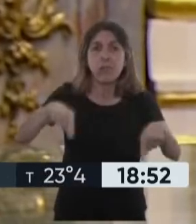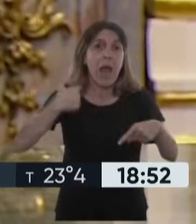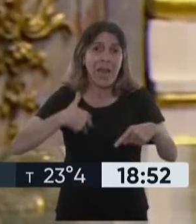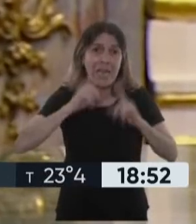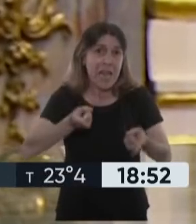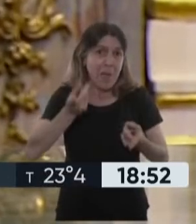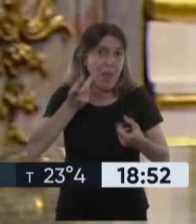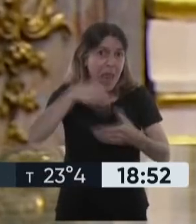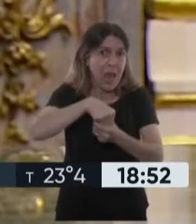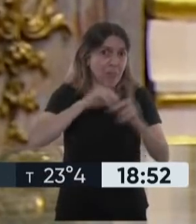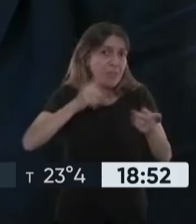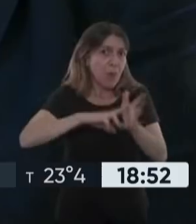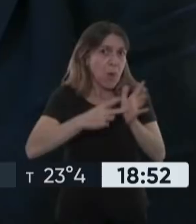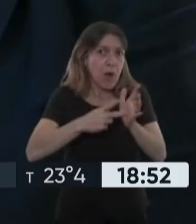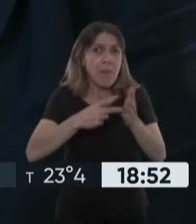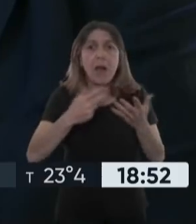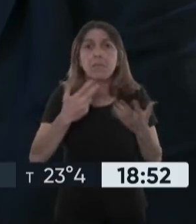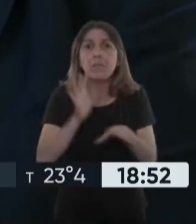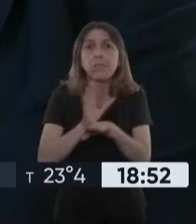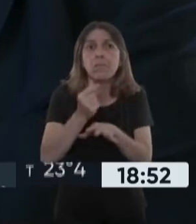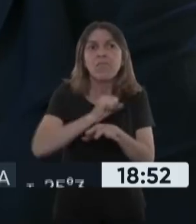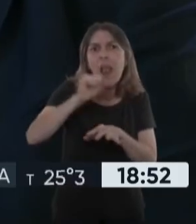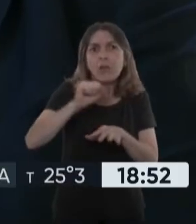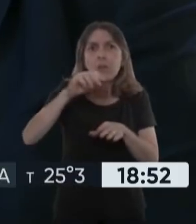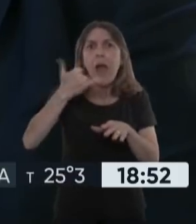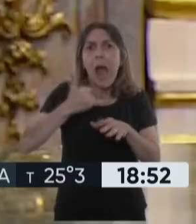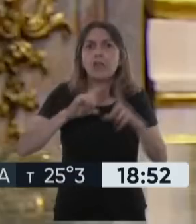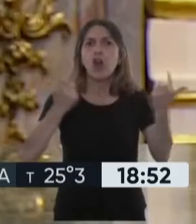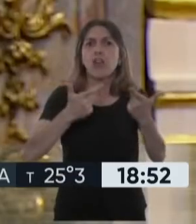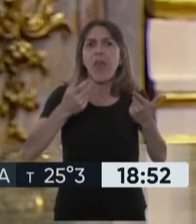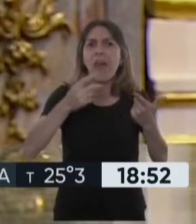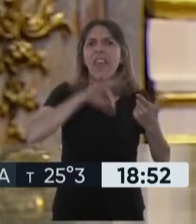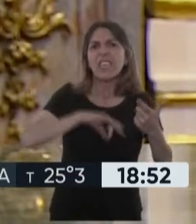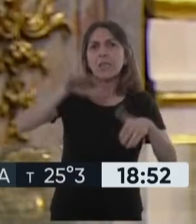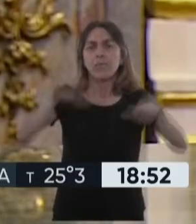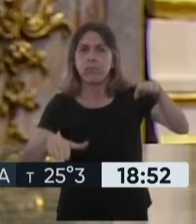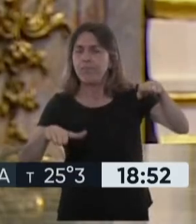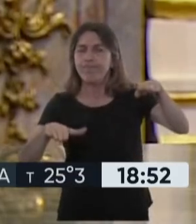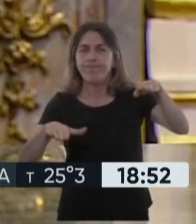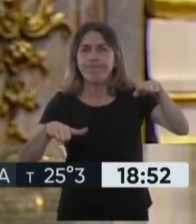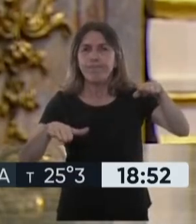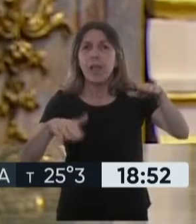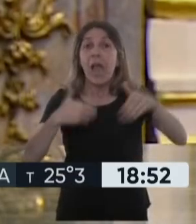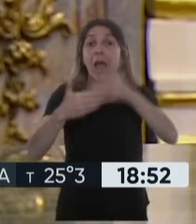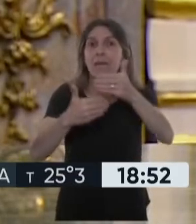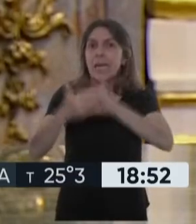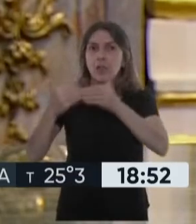tenga consecuencias desigualadoras, regresivas. Es por eso que, en primer lugar,